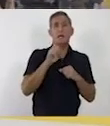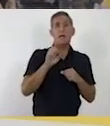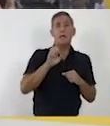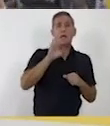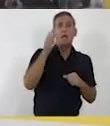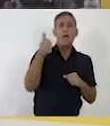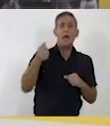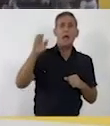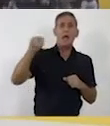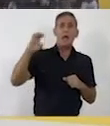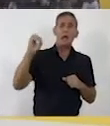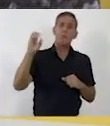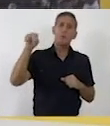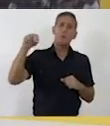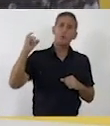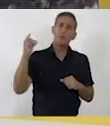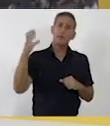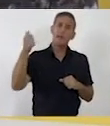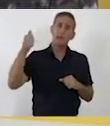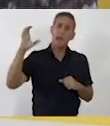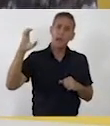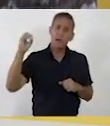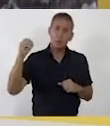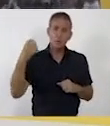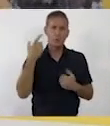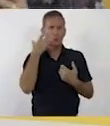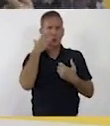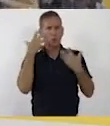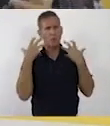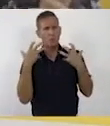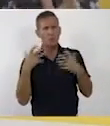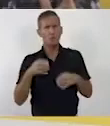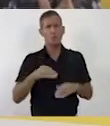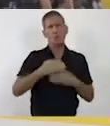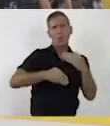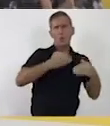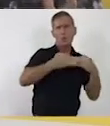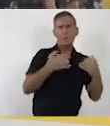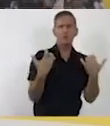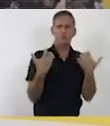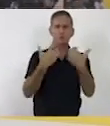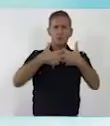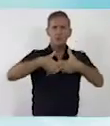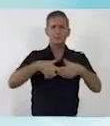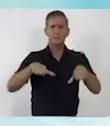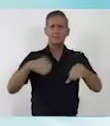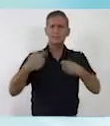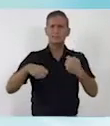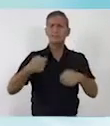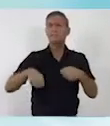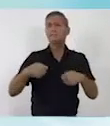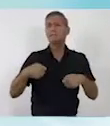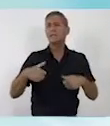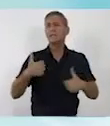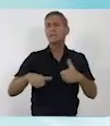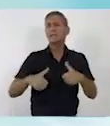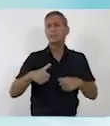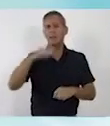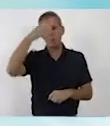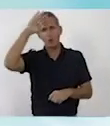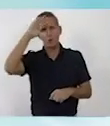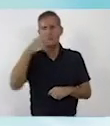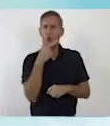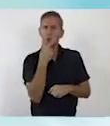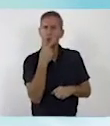el amoníaco es una sustancia muy importante en el proceso industrial químico cubano. Aquí, fíjense cómo